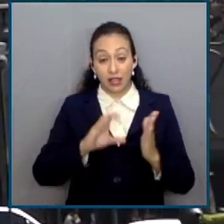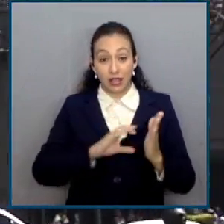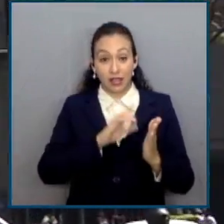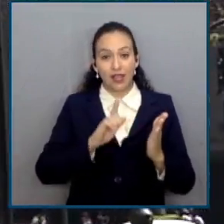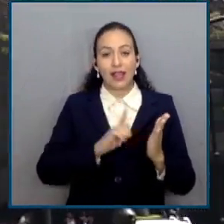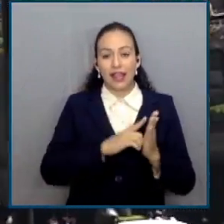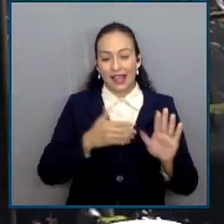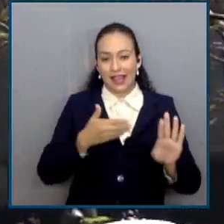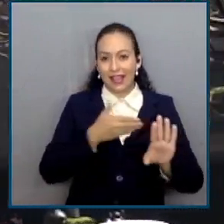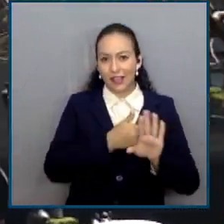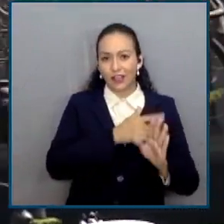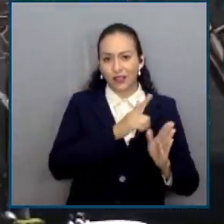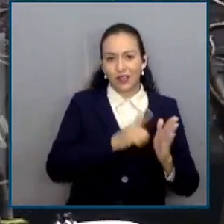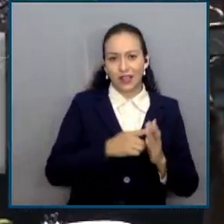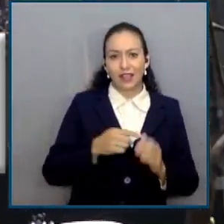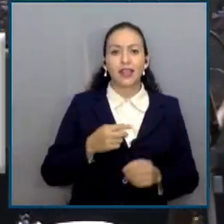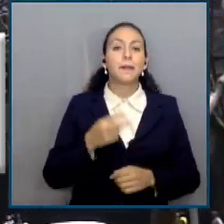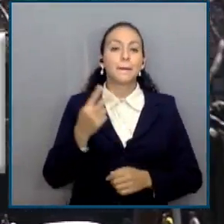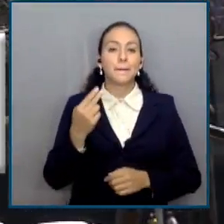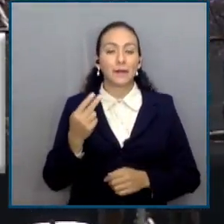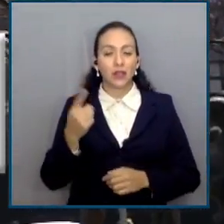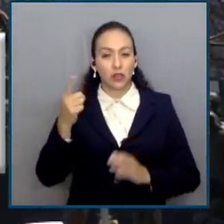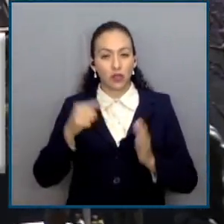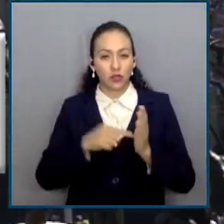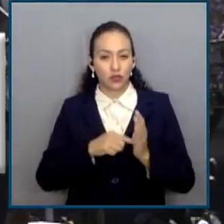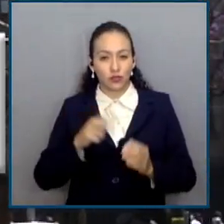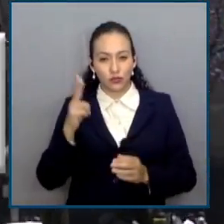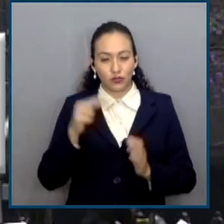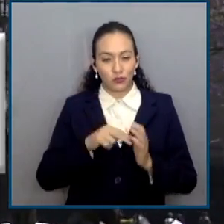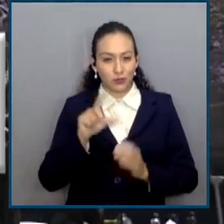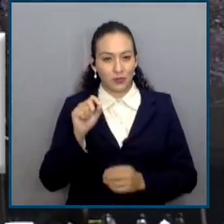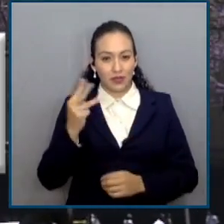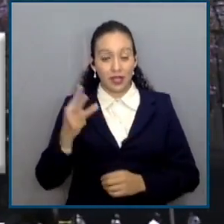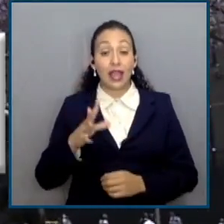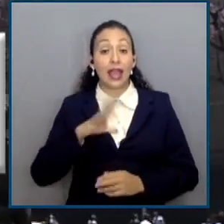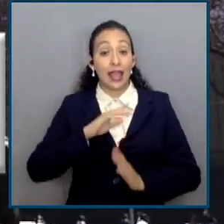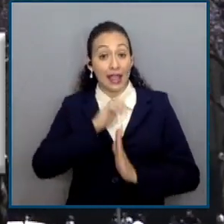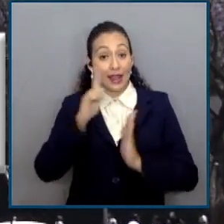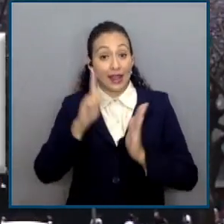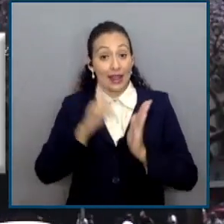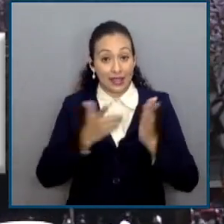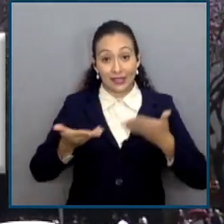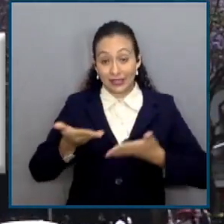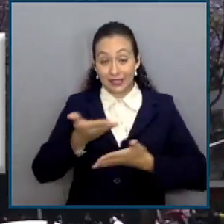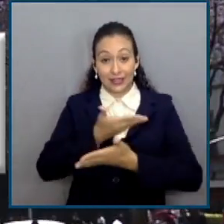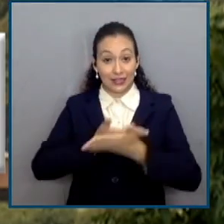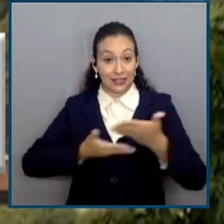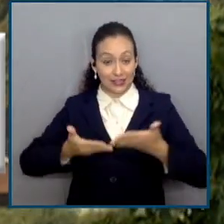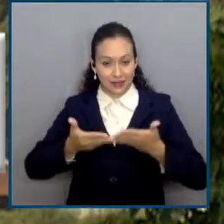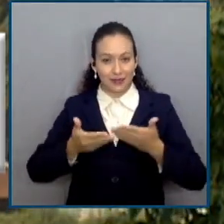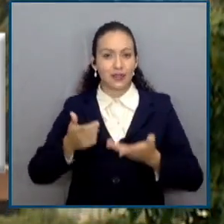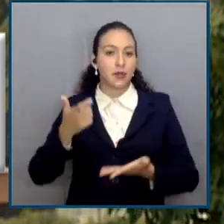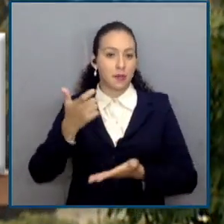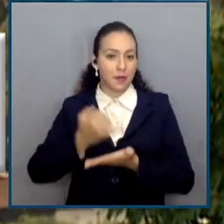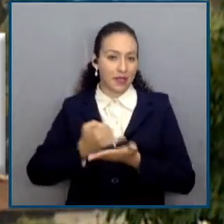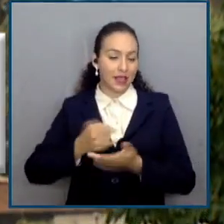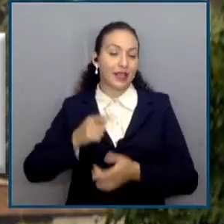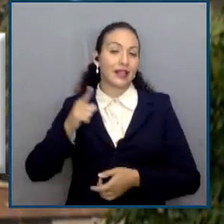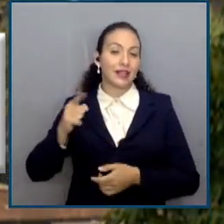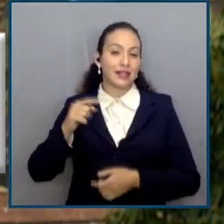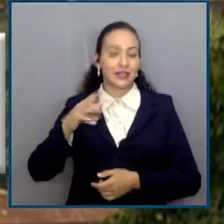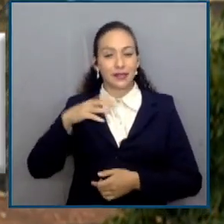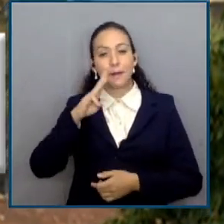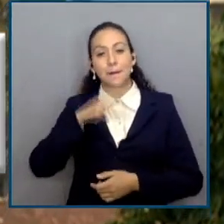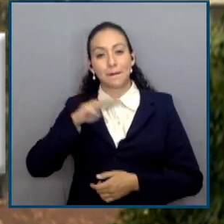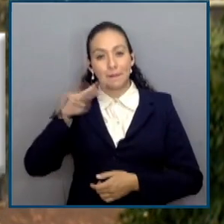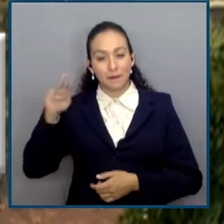35/2023, en la que invalidó diversas disposiciones de la Ley del Servicio de Administración Tributaria del Estado de Michoacán, entre ellas una porción